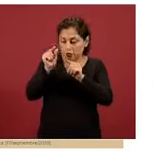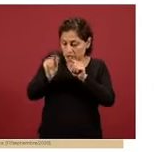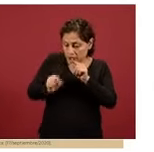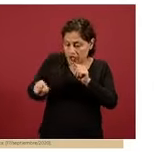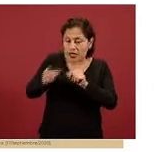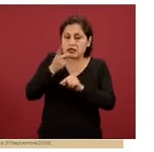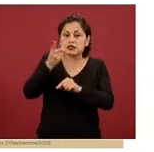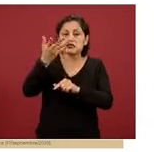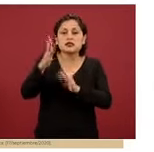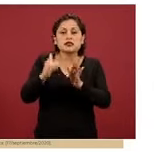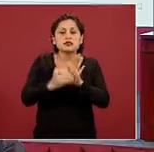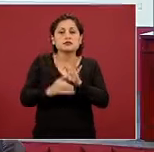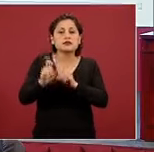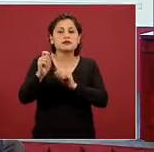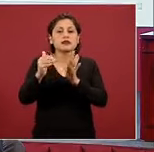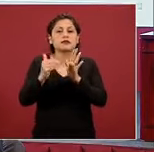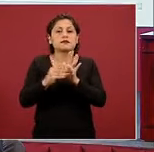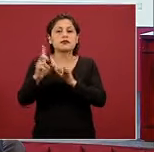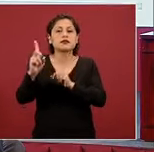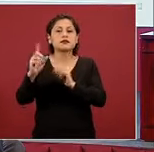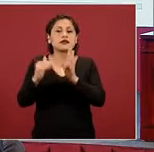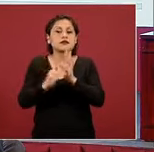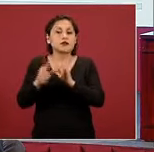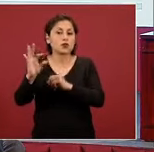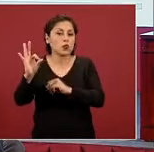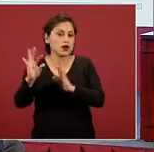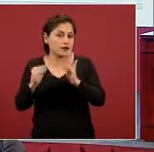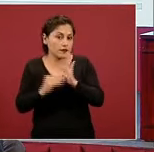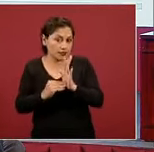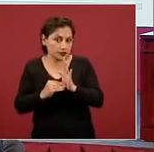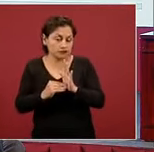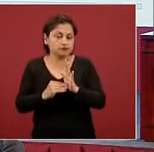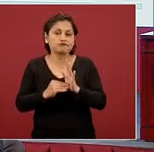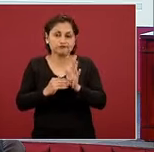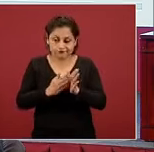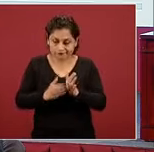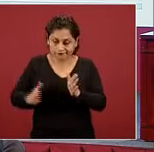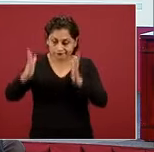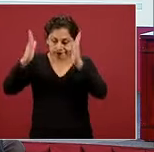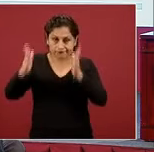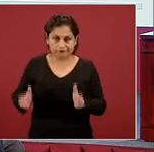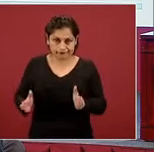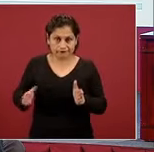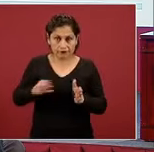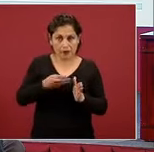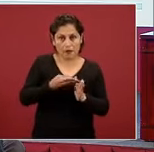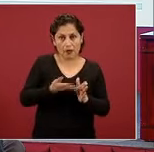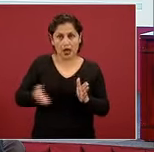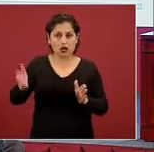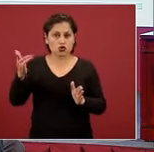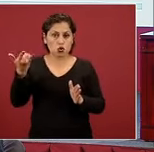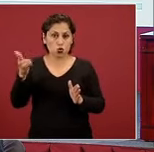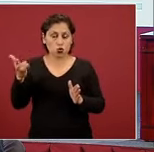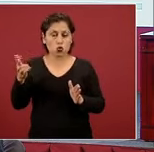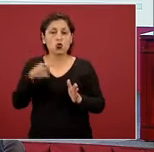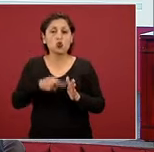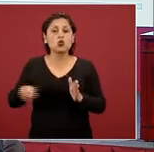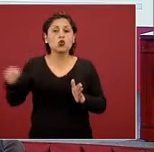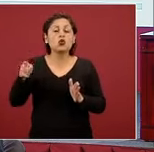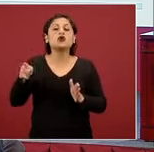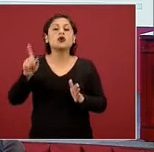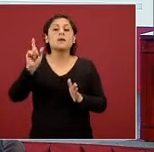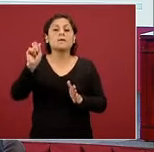10,000, 20,000, 30,000, 40,000. Entonces, durante el verano, en Europa se sumaban casi 20,000